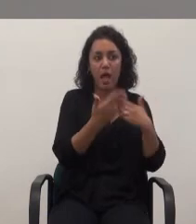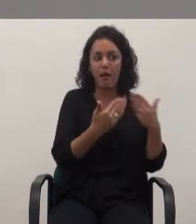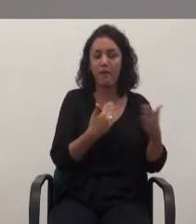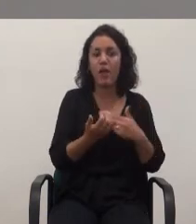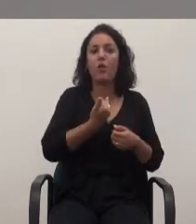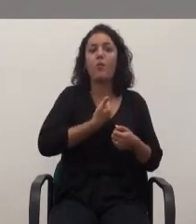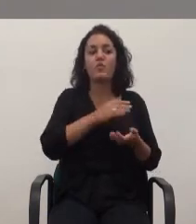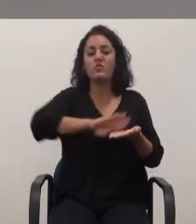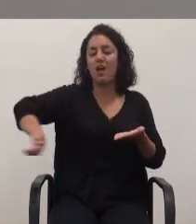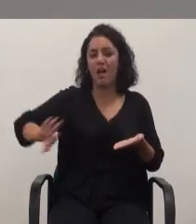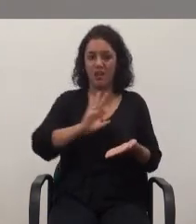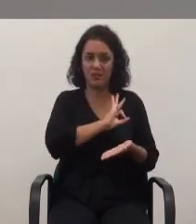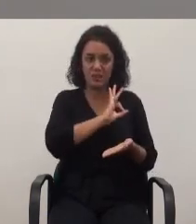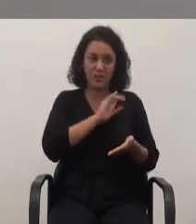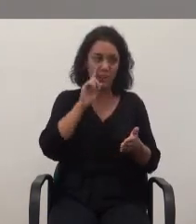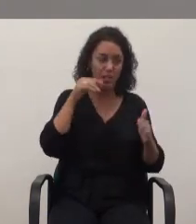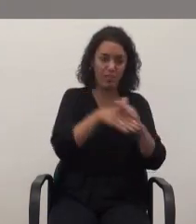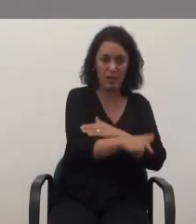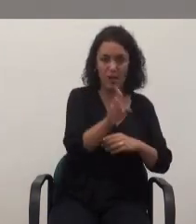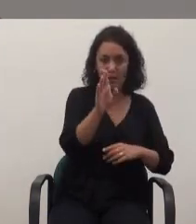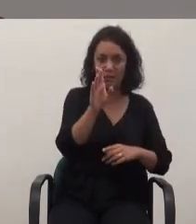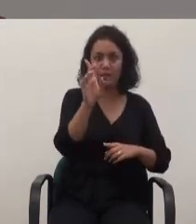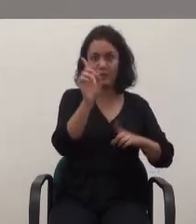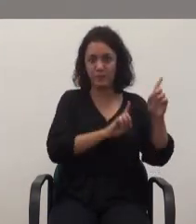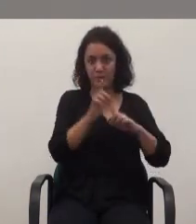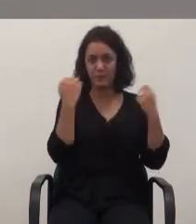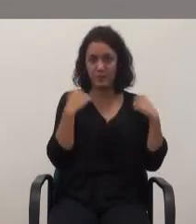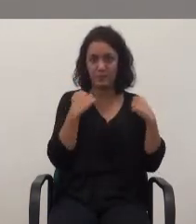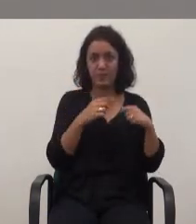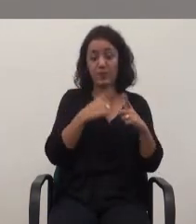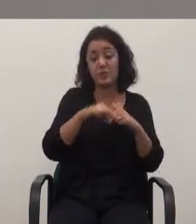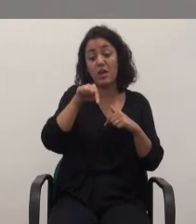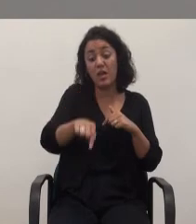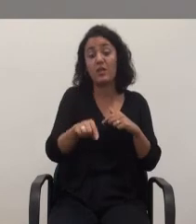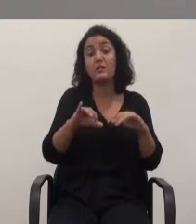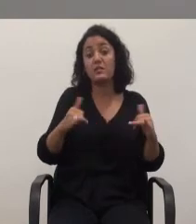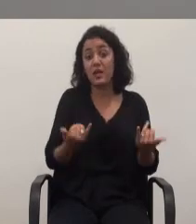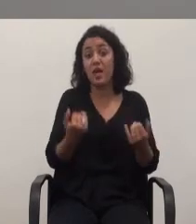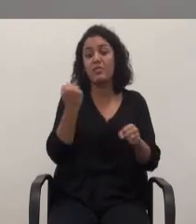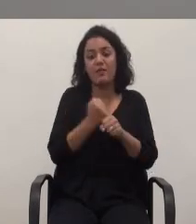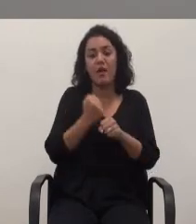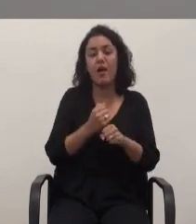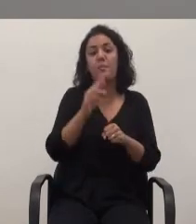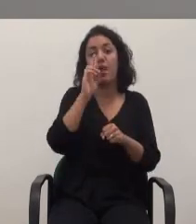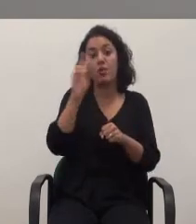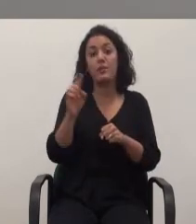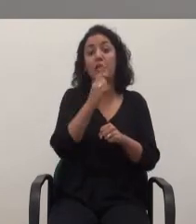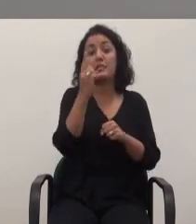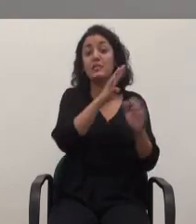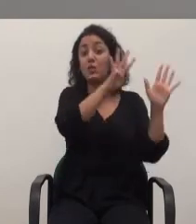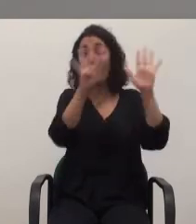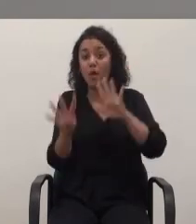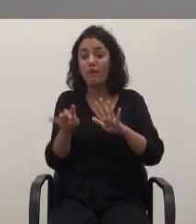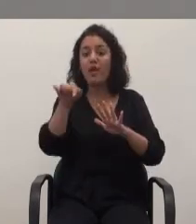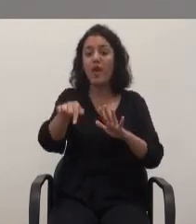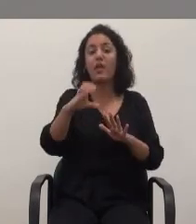funciona, el año 2018 y 2019 tendría sentido trabajar en el CUR para que en el año 2020 no haya restricciones en el